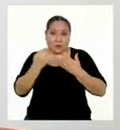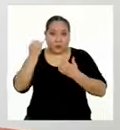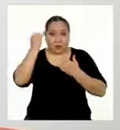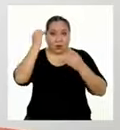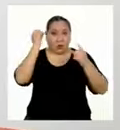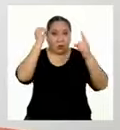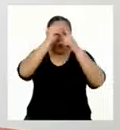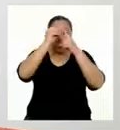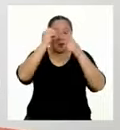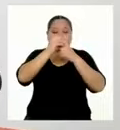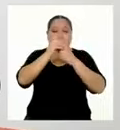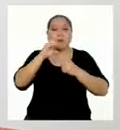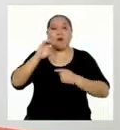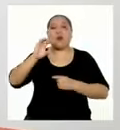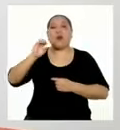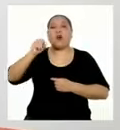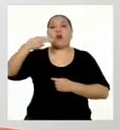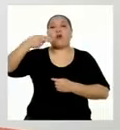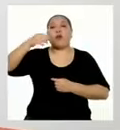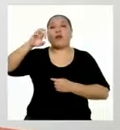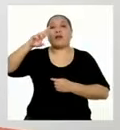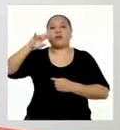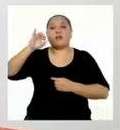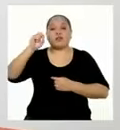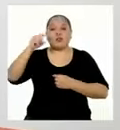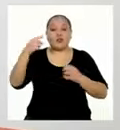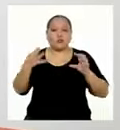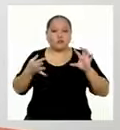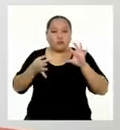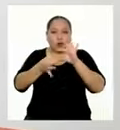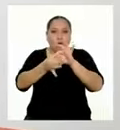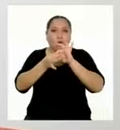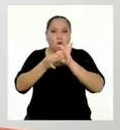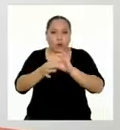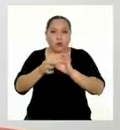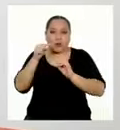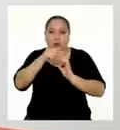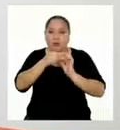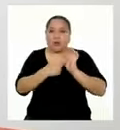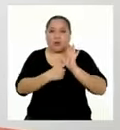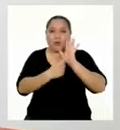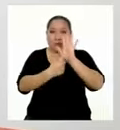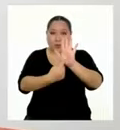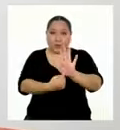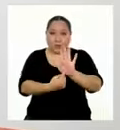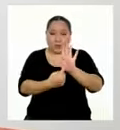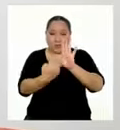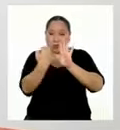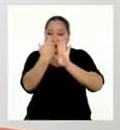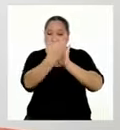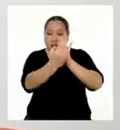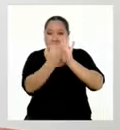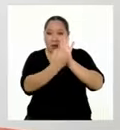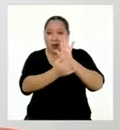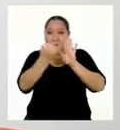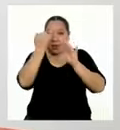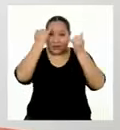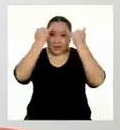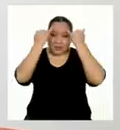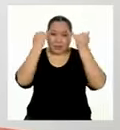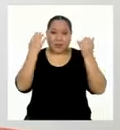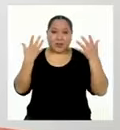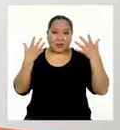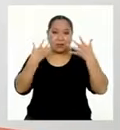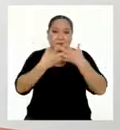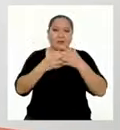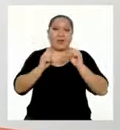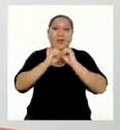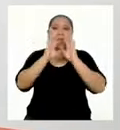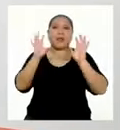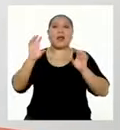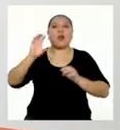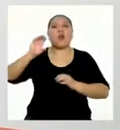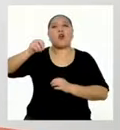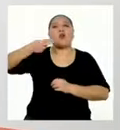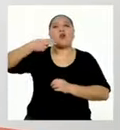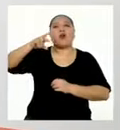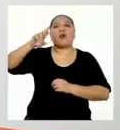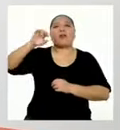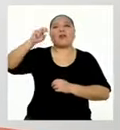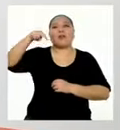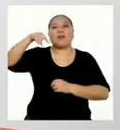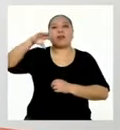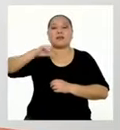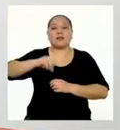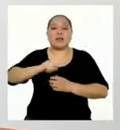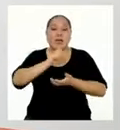aspectos importantes que nos permiten expresar con claridad nuestras ideas. La coherencia tiene que ver